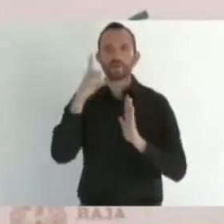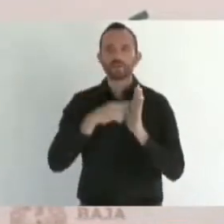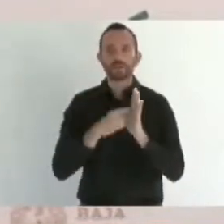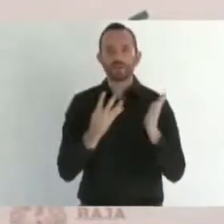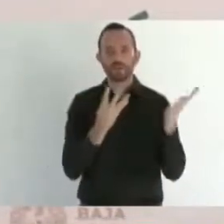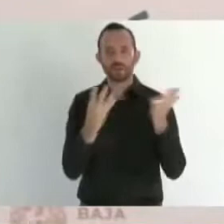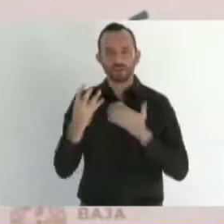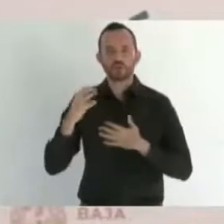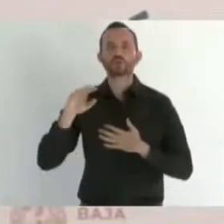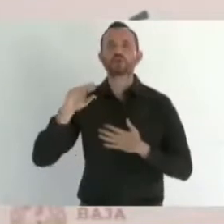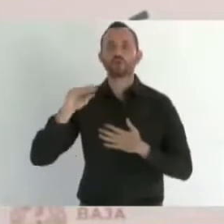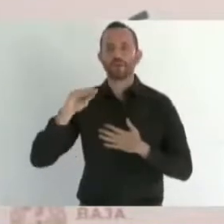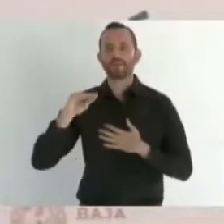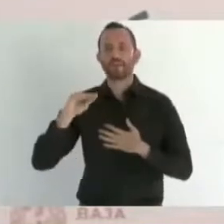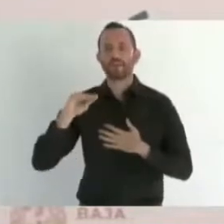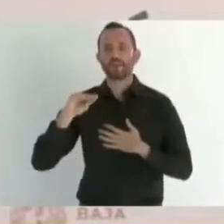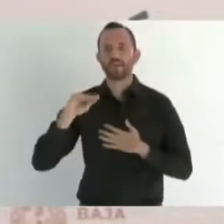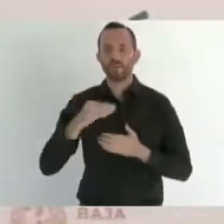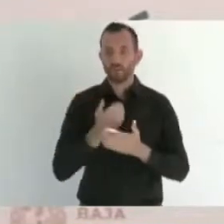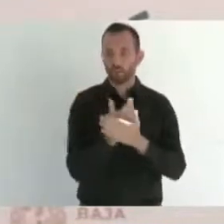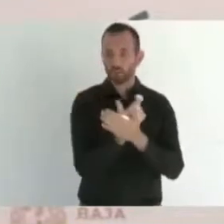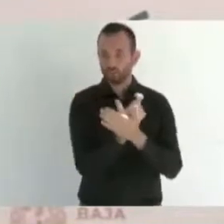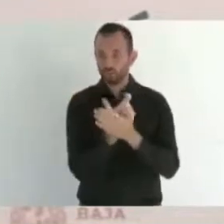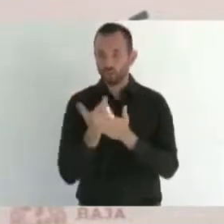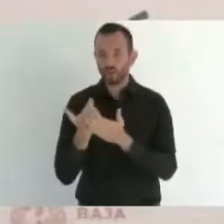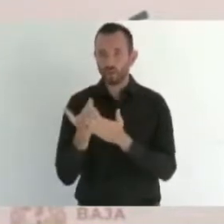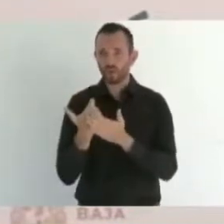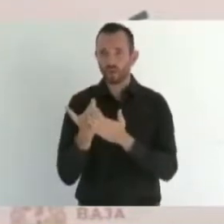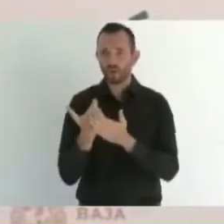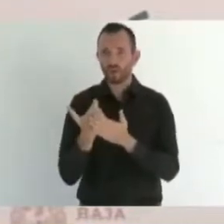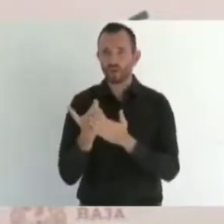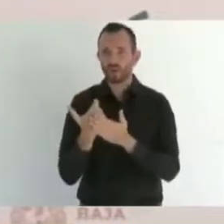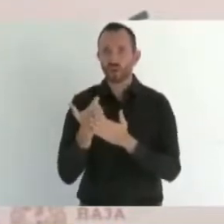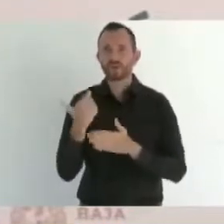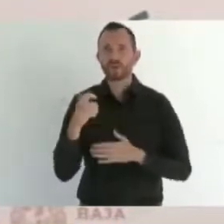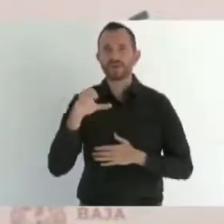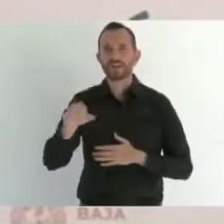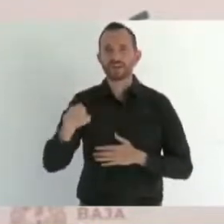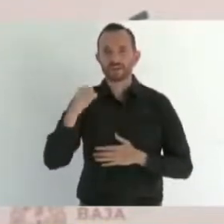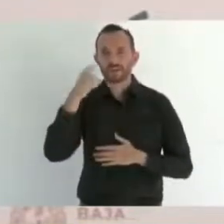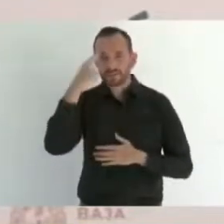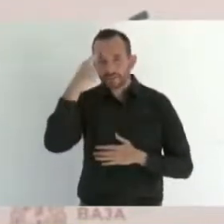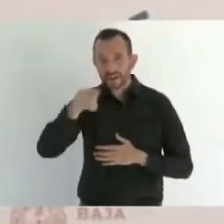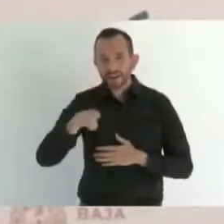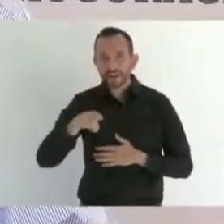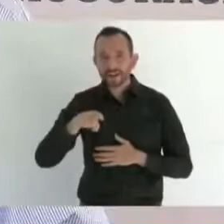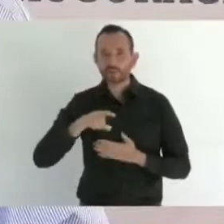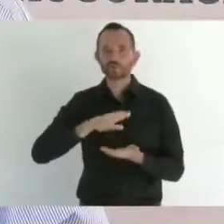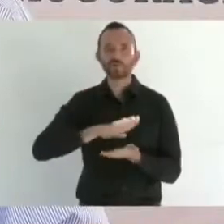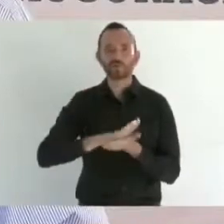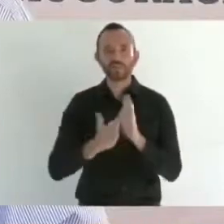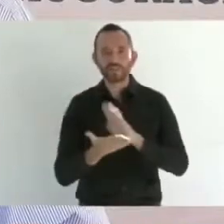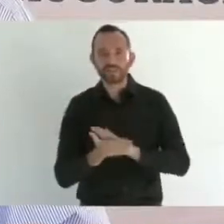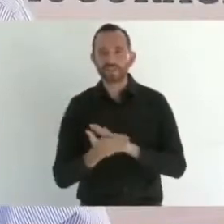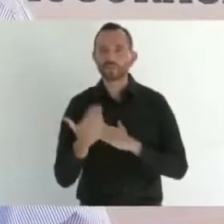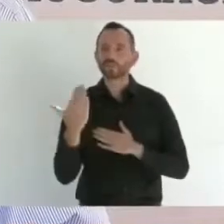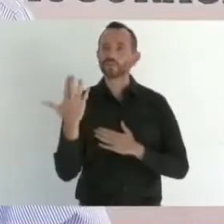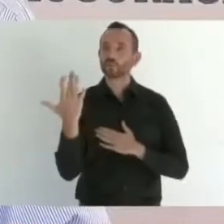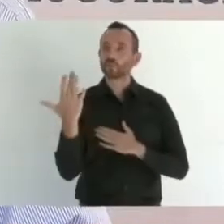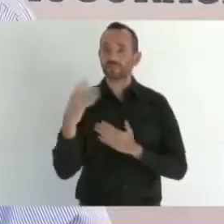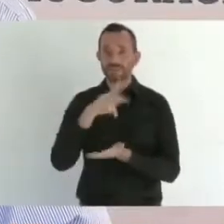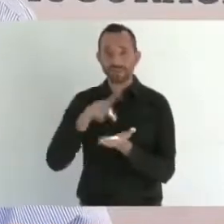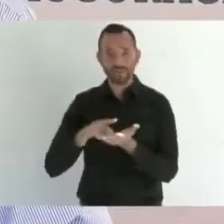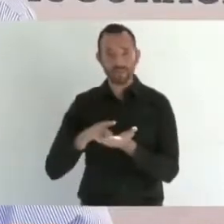un salario mínimo alcanzaba para comprar 50 kilos de tortilla la